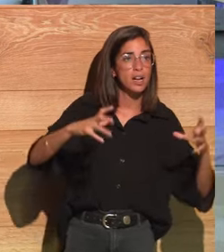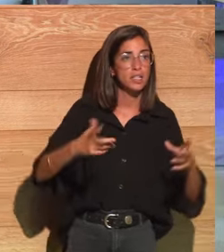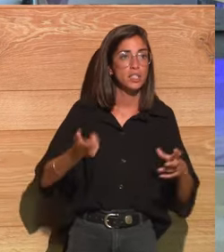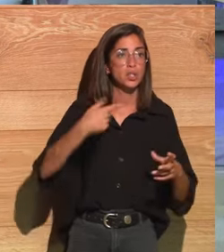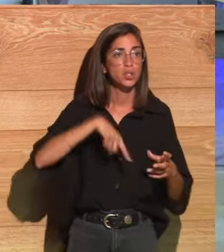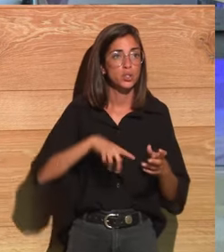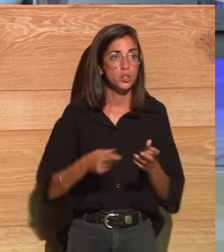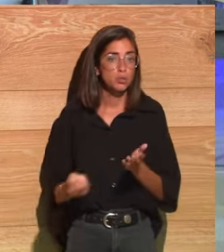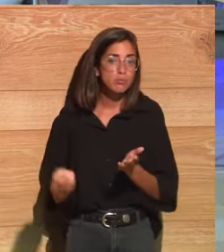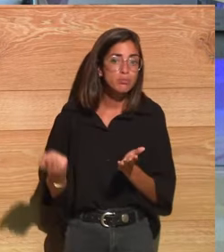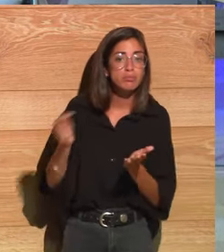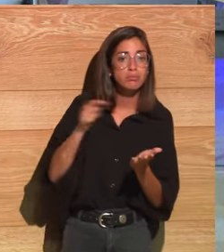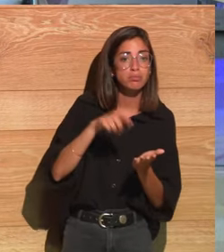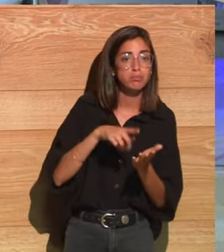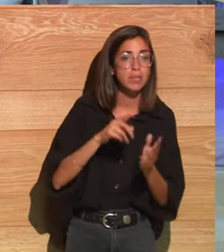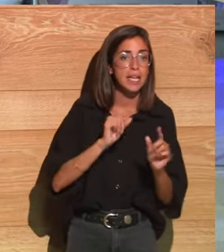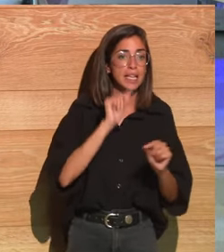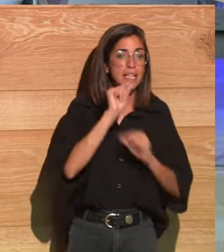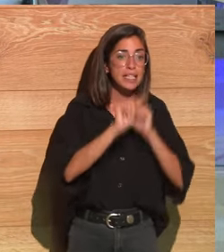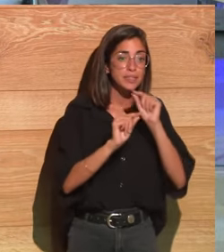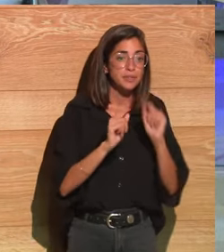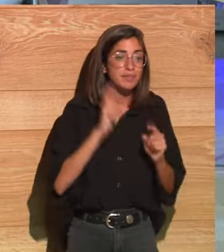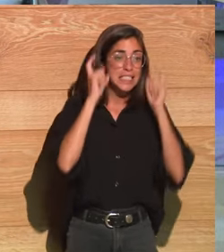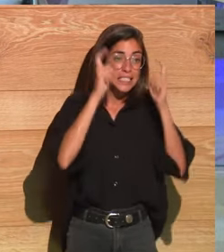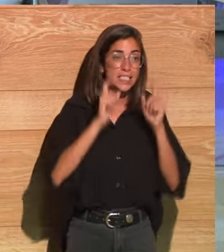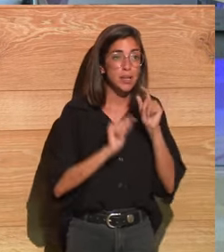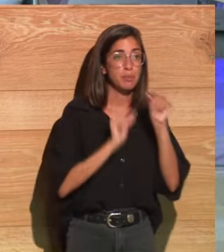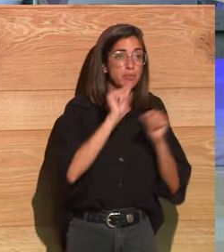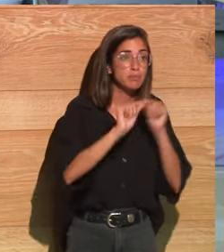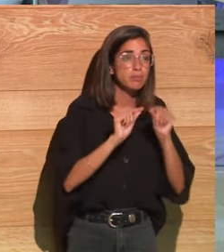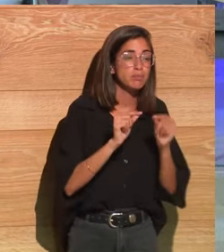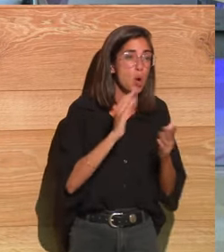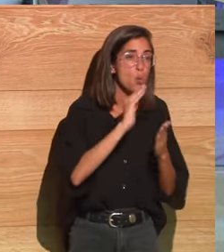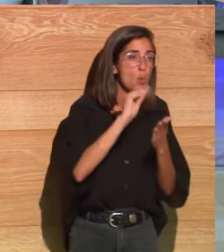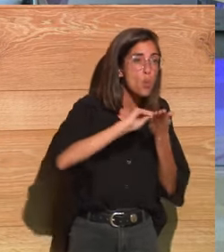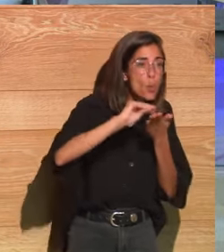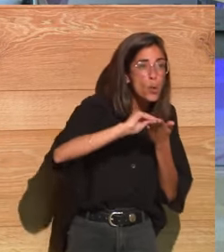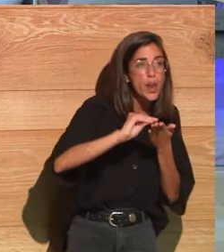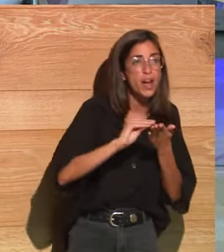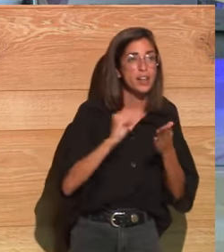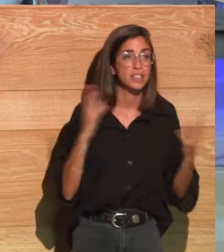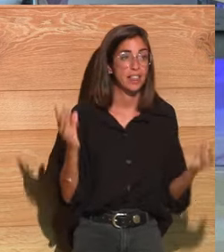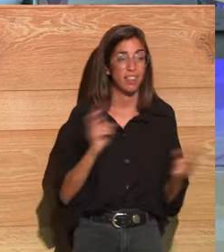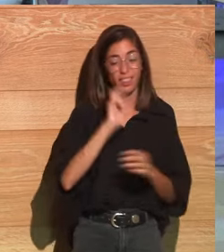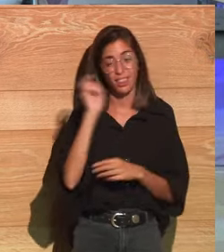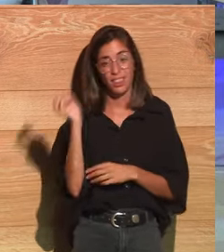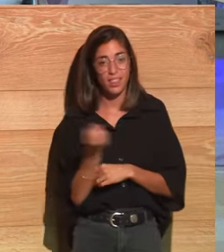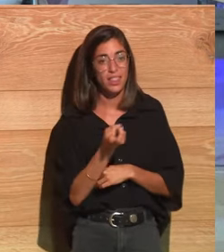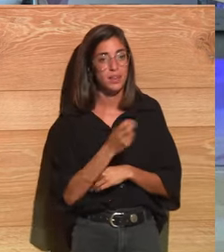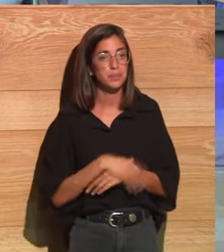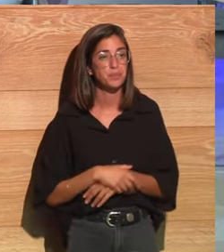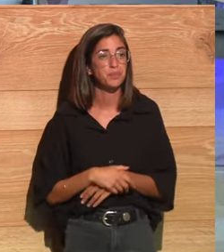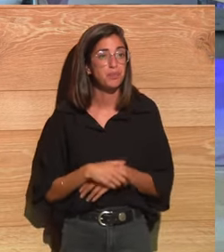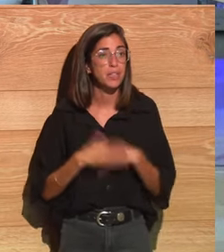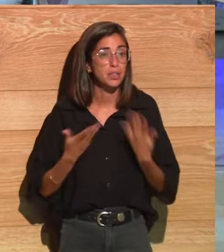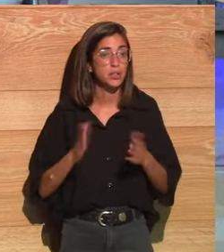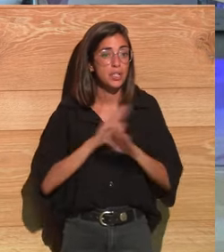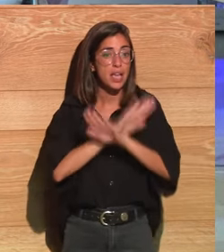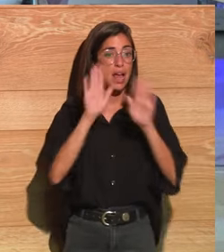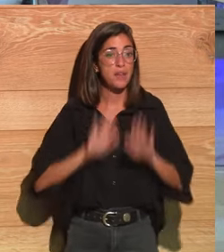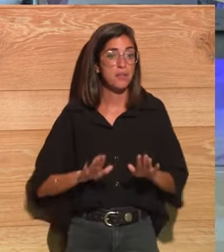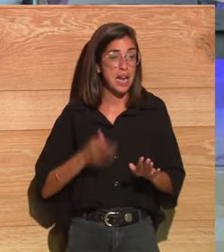Y nosotros traemos ahora los antibióticos y ponemos una vacuna y viene otra resistencia bacteria, etcétera, etcétera. Entonces al final es lo